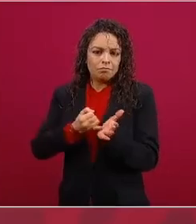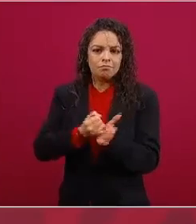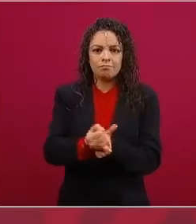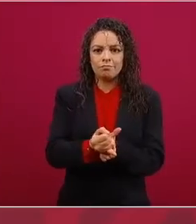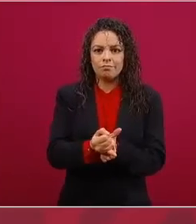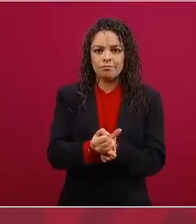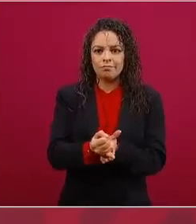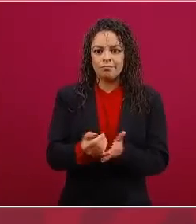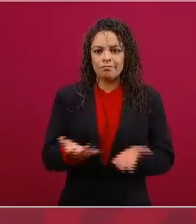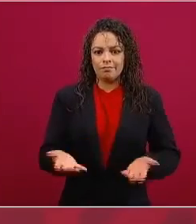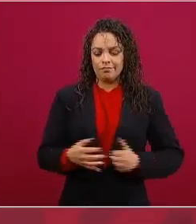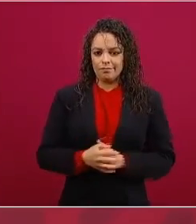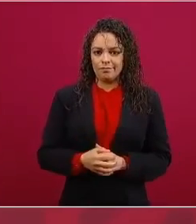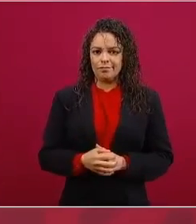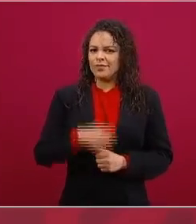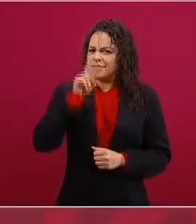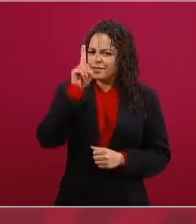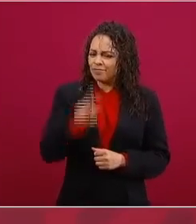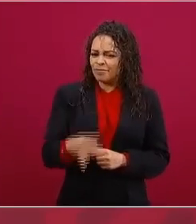Imagínense lo raro